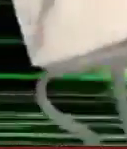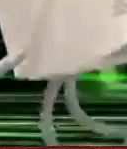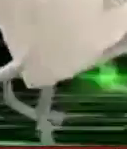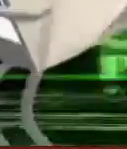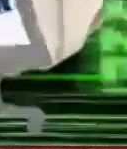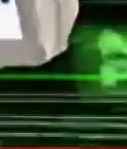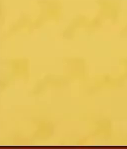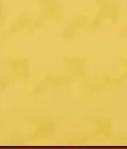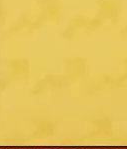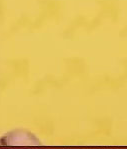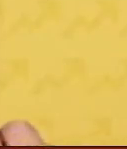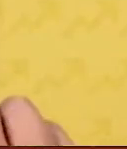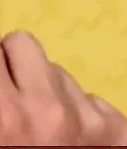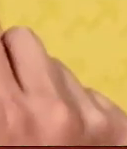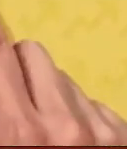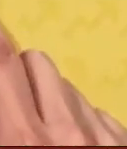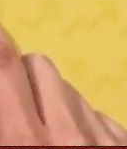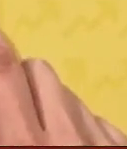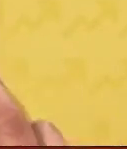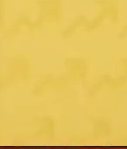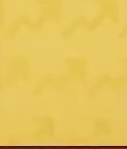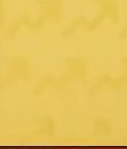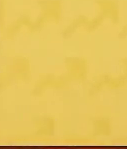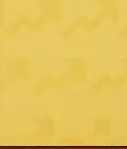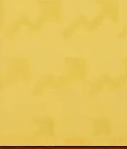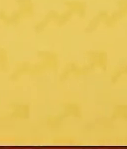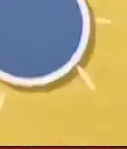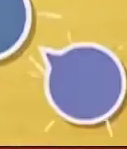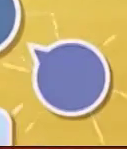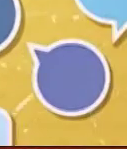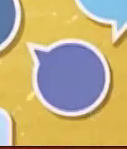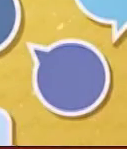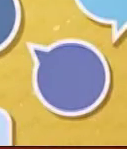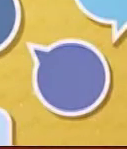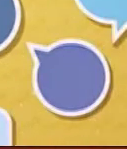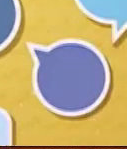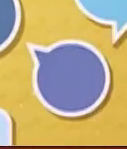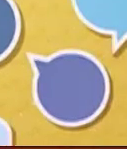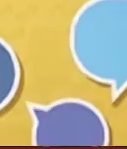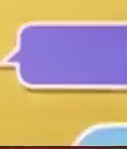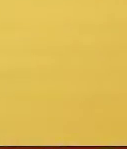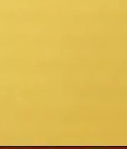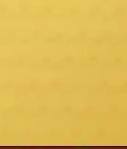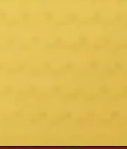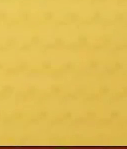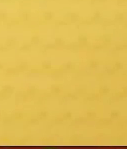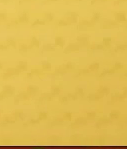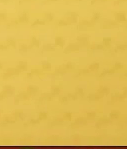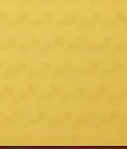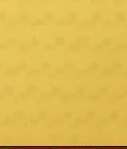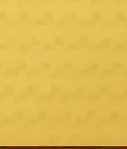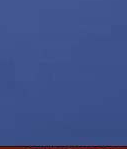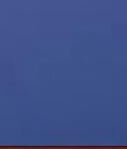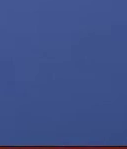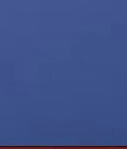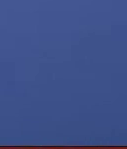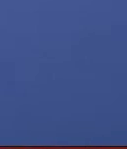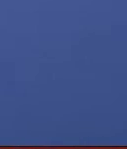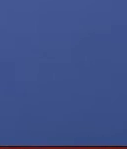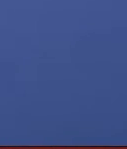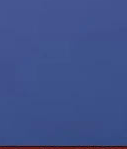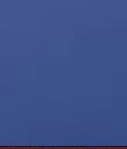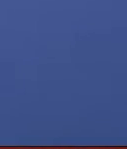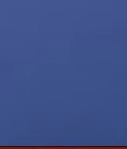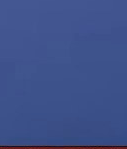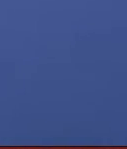ejemplo, o algunas otras noticias. Y aunque Facebook rechazó esta acusación, que ha estado circulando por varios días ya, la Comisión de Comercio